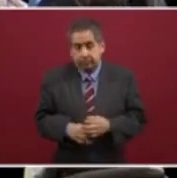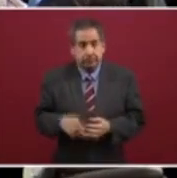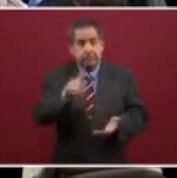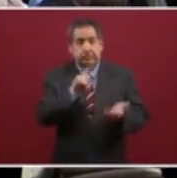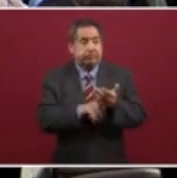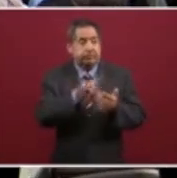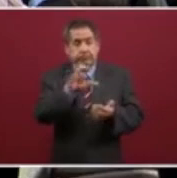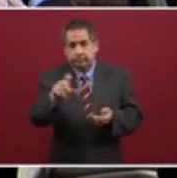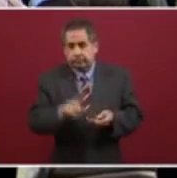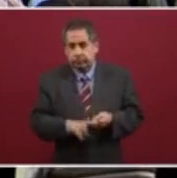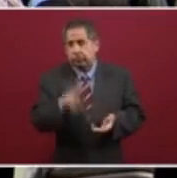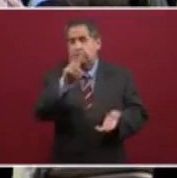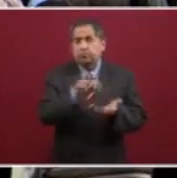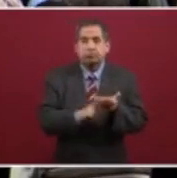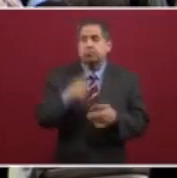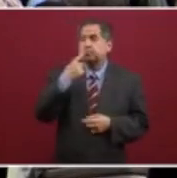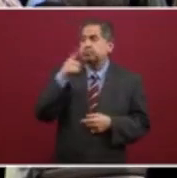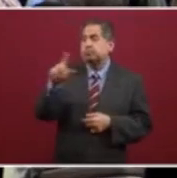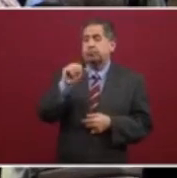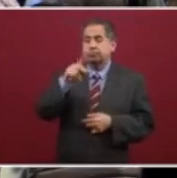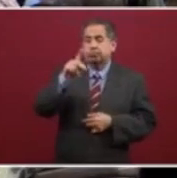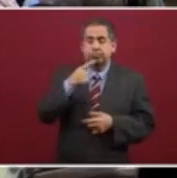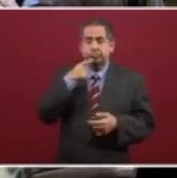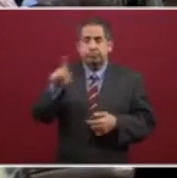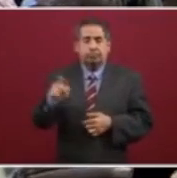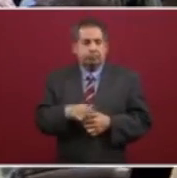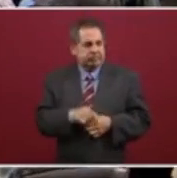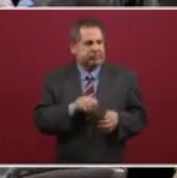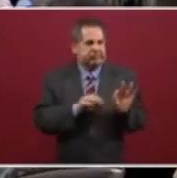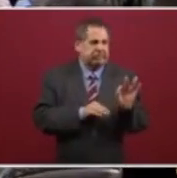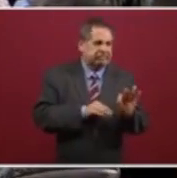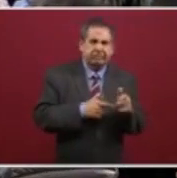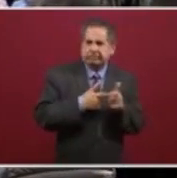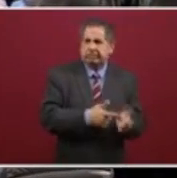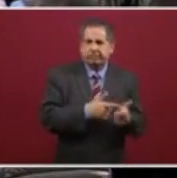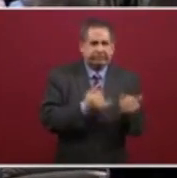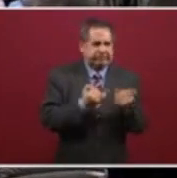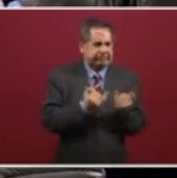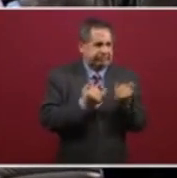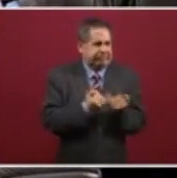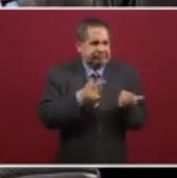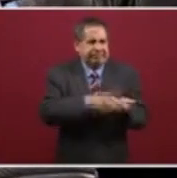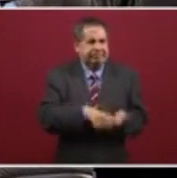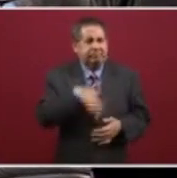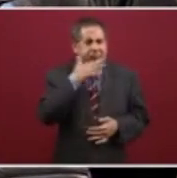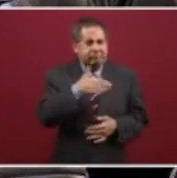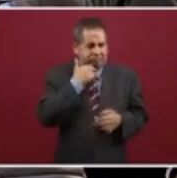Dos mil amparos para que continúe ese sistema de corrupción.